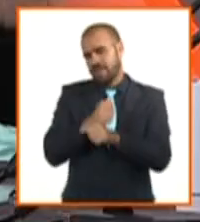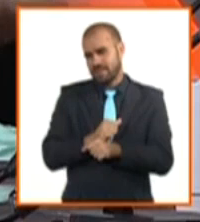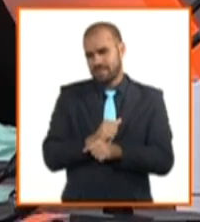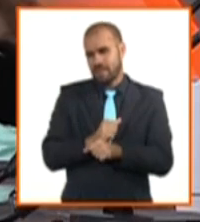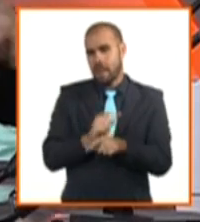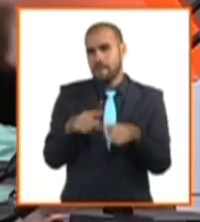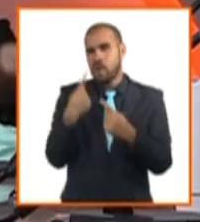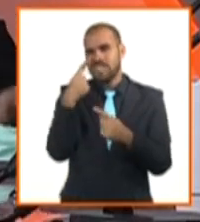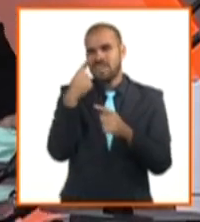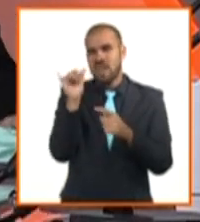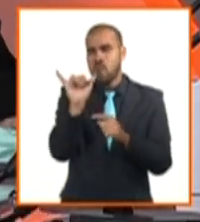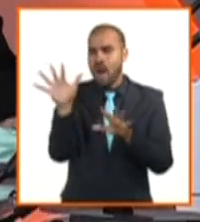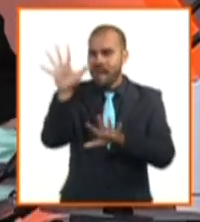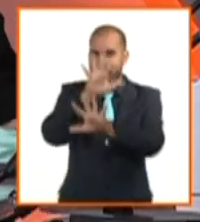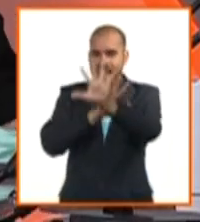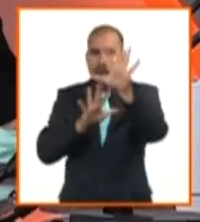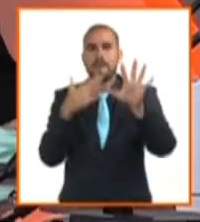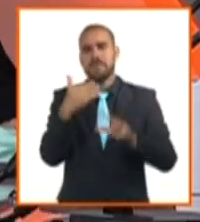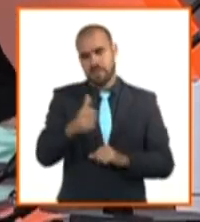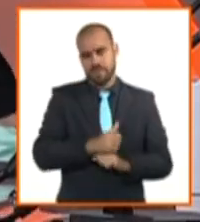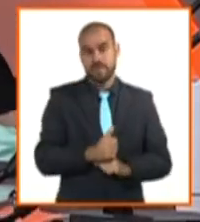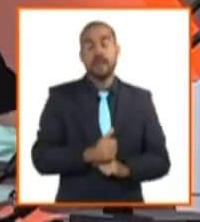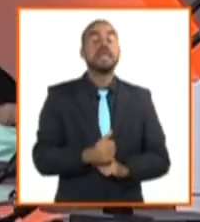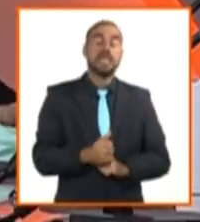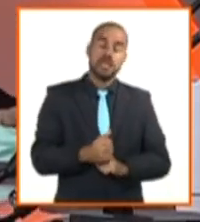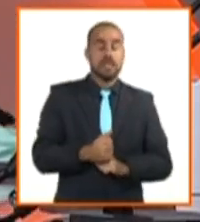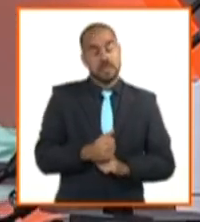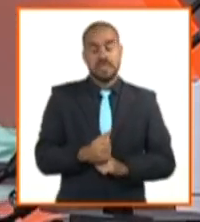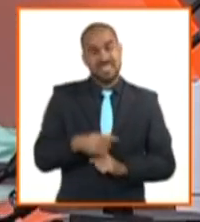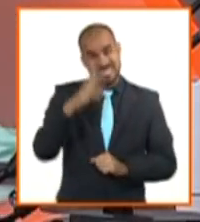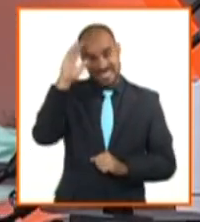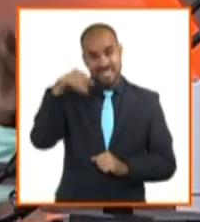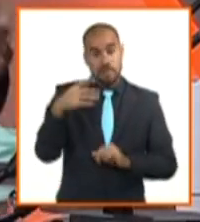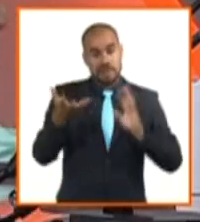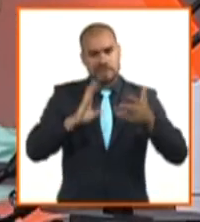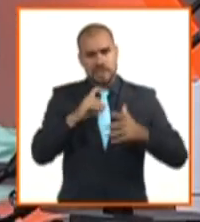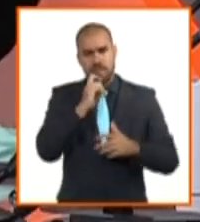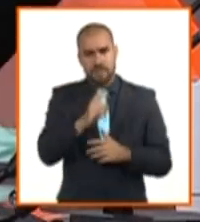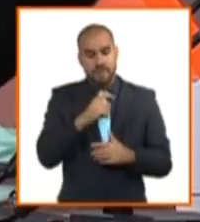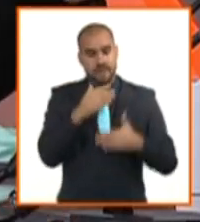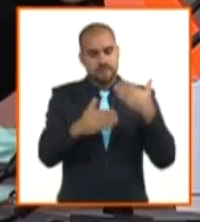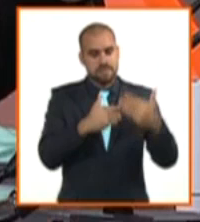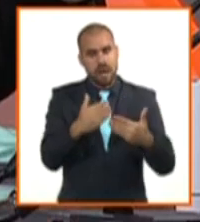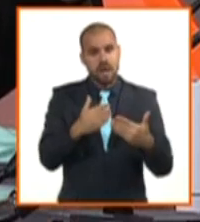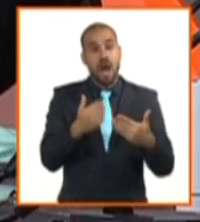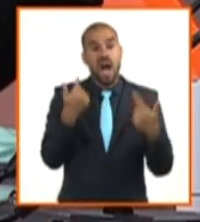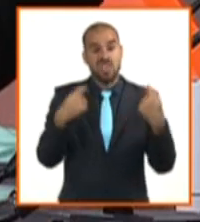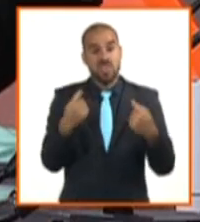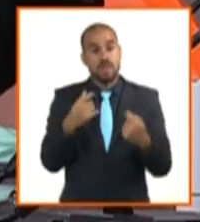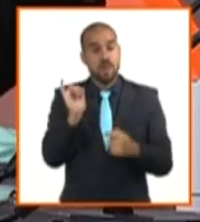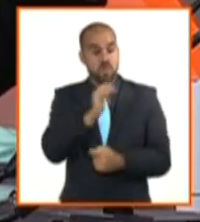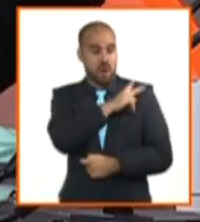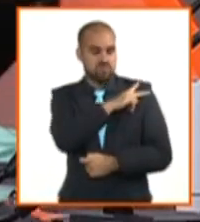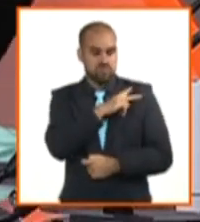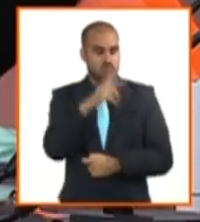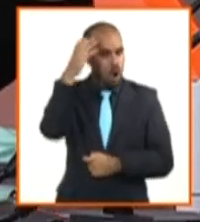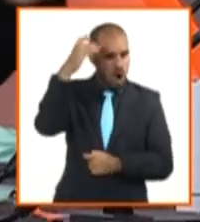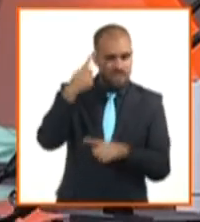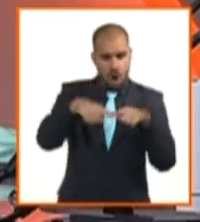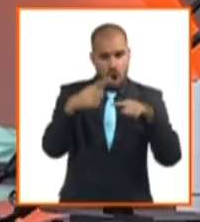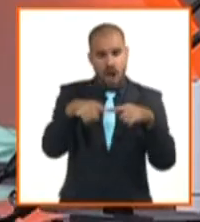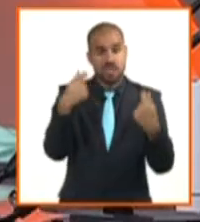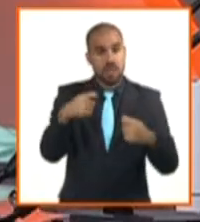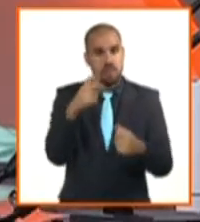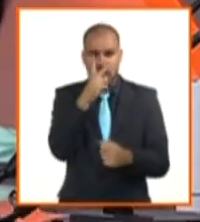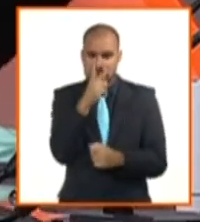esta complejidad del proceso el autor de eso hace que el sistema tenga que estar activado en todo en todos sus lugares porque estamos hablando